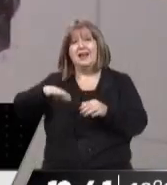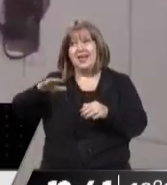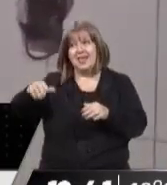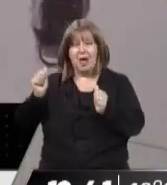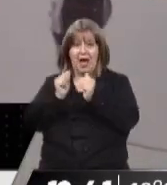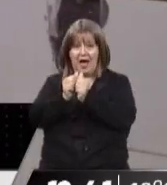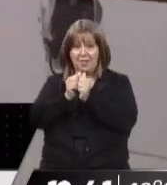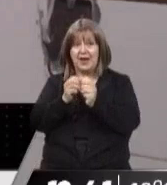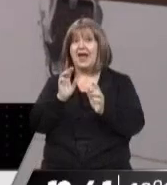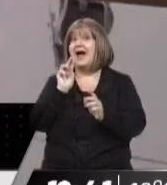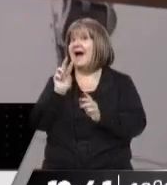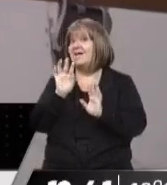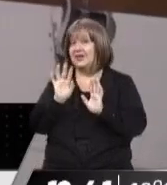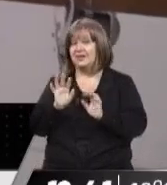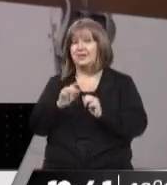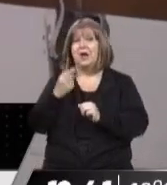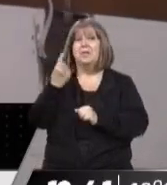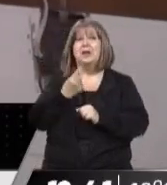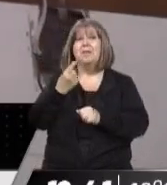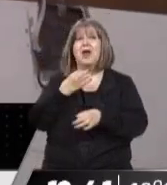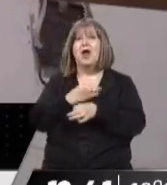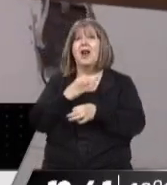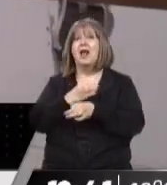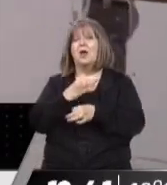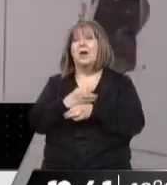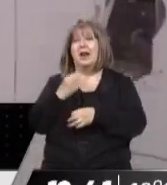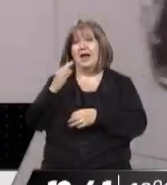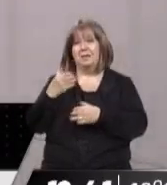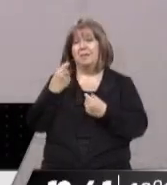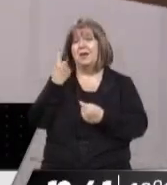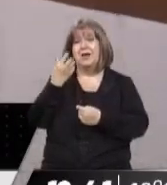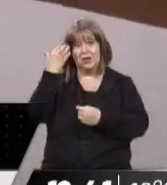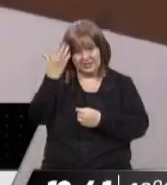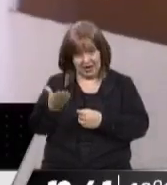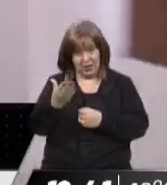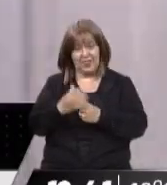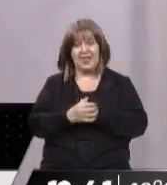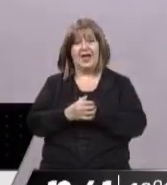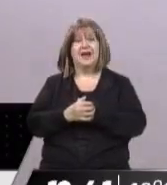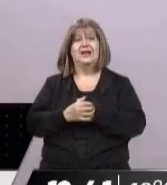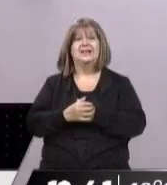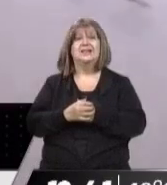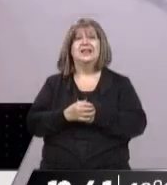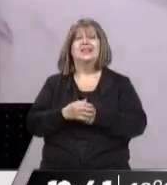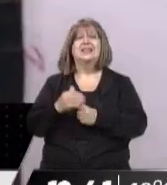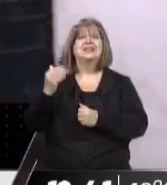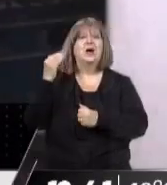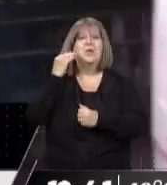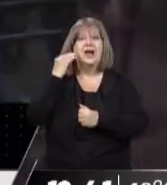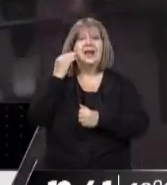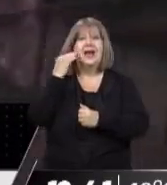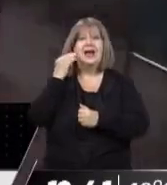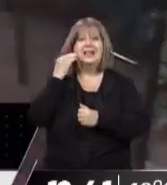sus padres a estudiar. Pero primero en la escuela, ¿qué hay que hacer? Hay que saludar. Buenas tardes, alumnos.